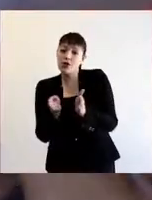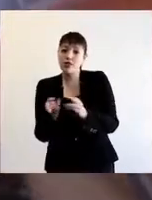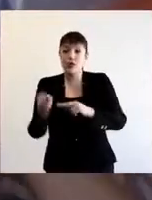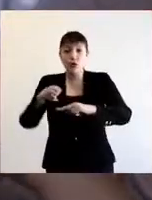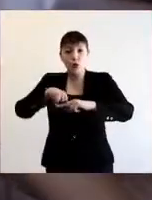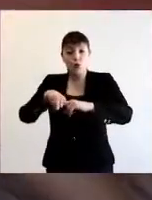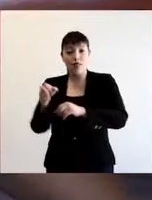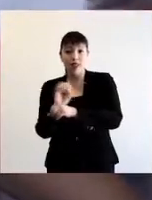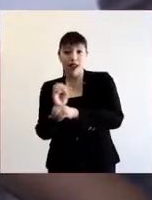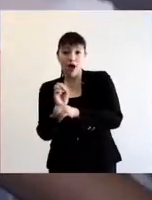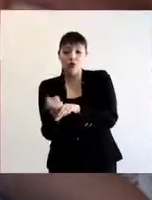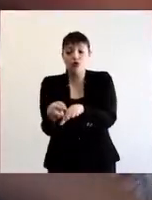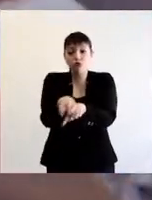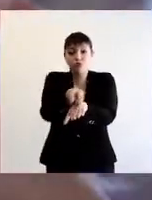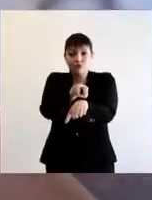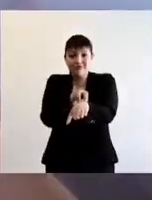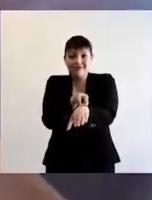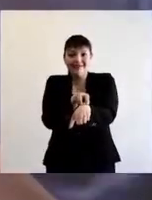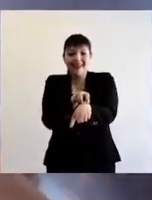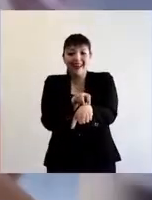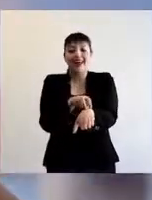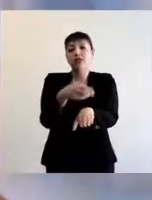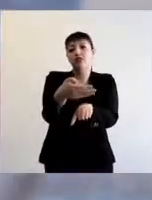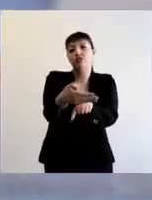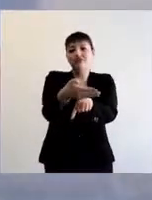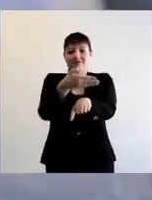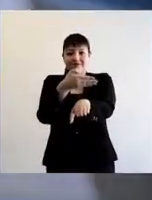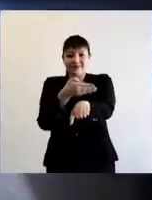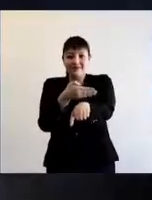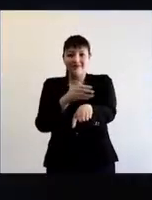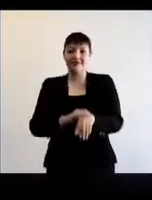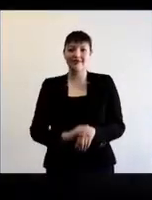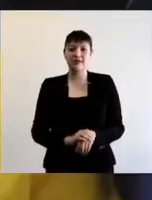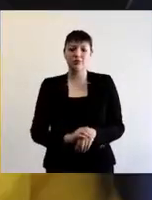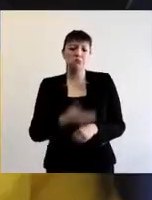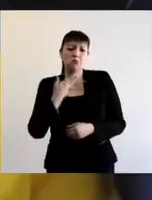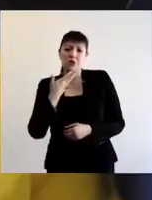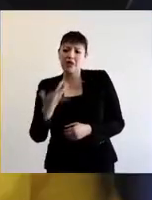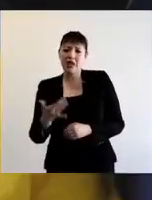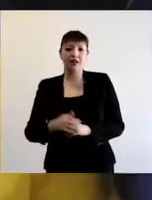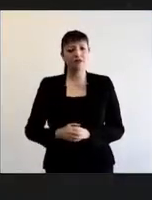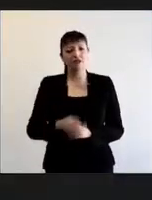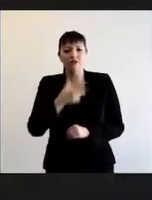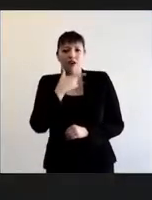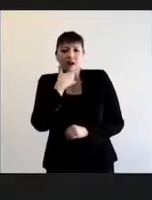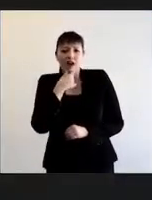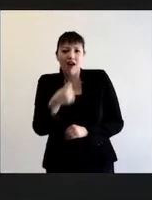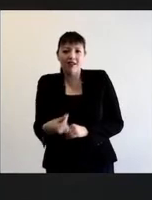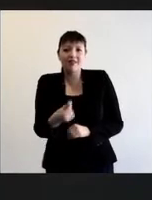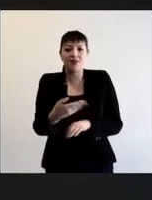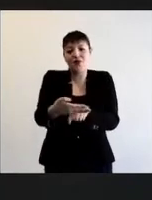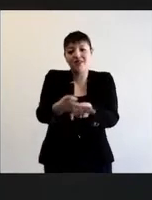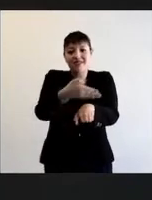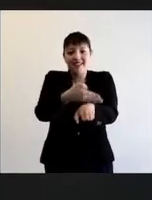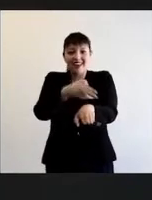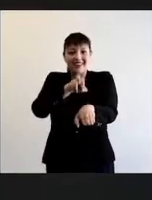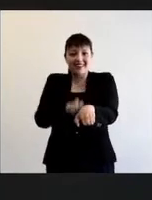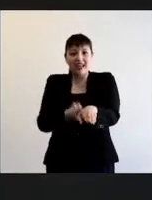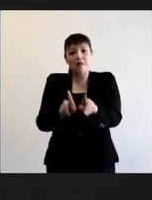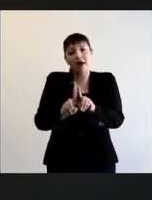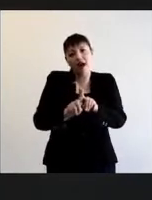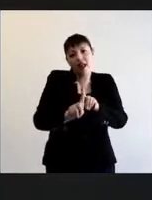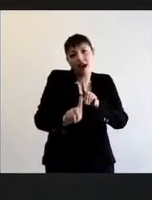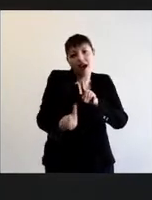La posición más segura para instalar la silla es en el asiento central trasero. ¿Y por qué? Simple, es la ubicación